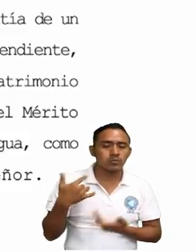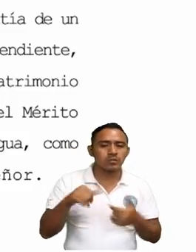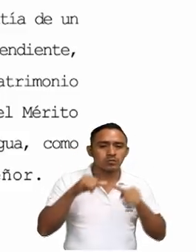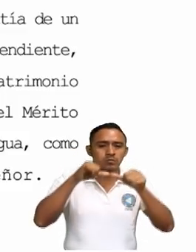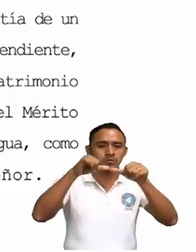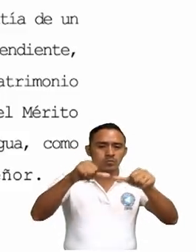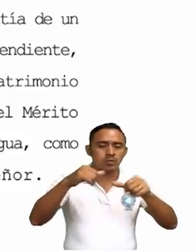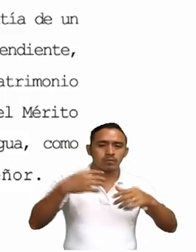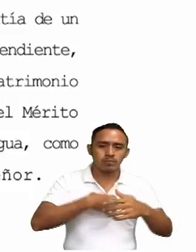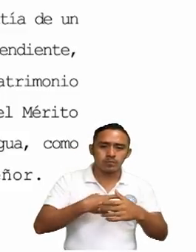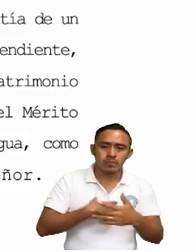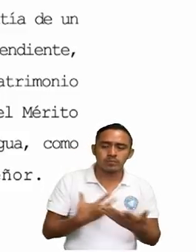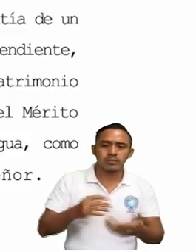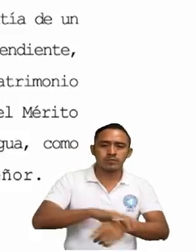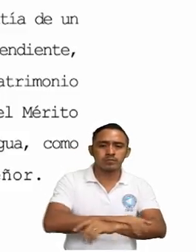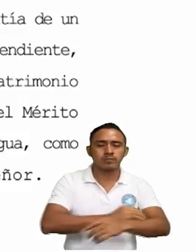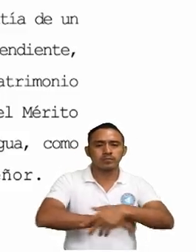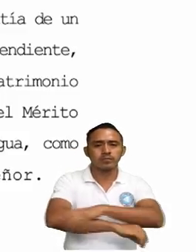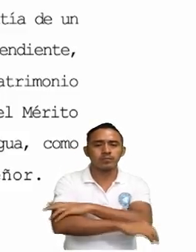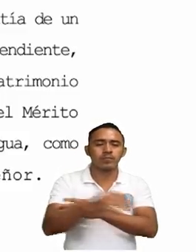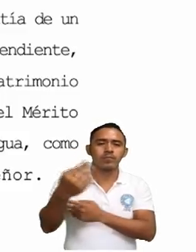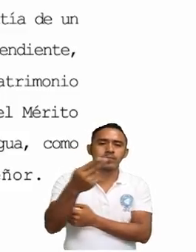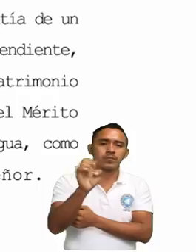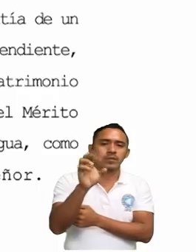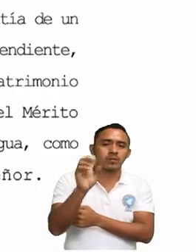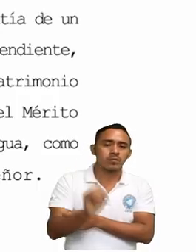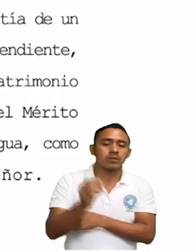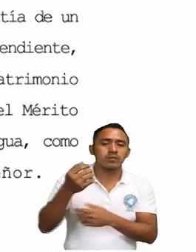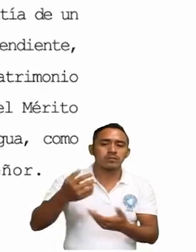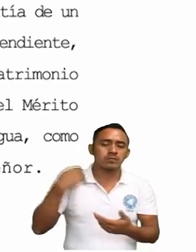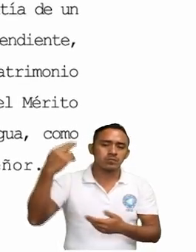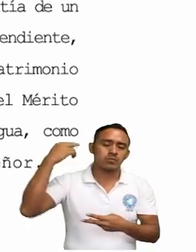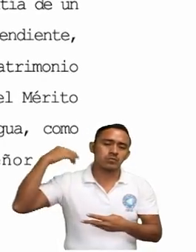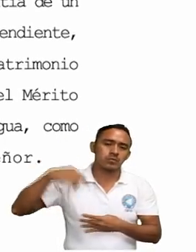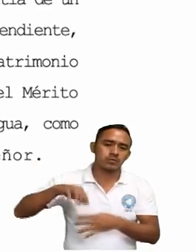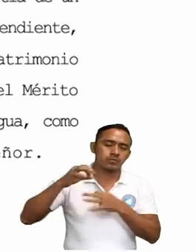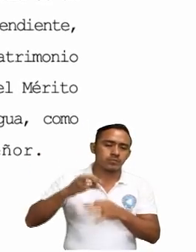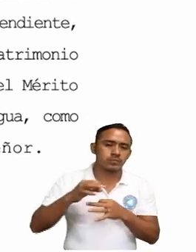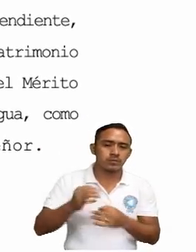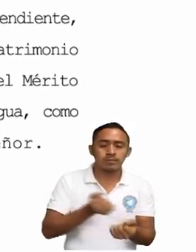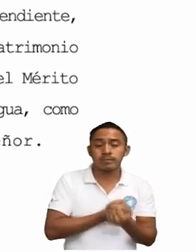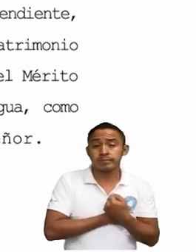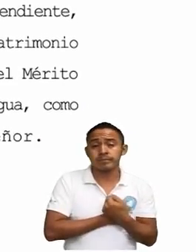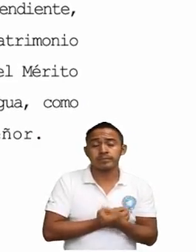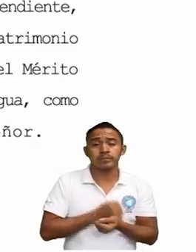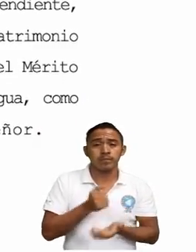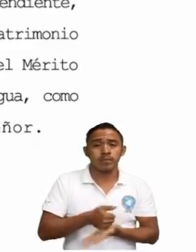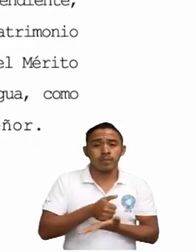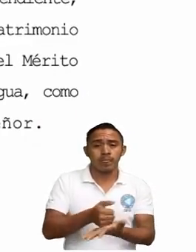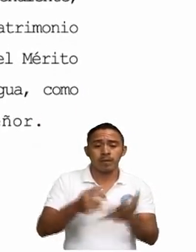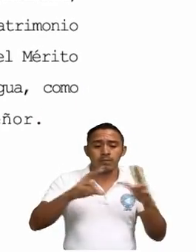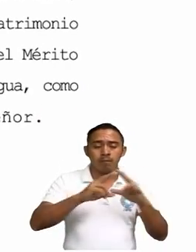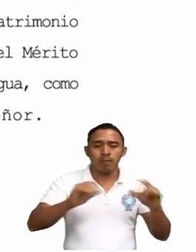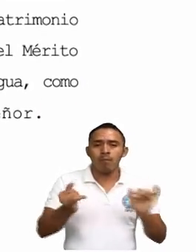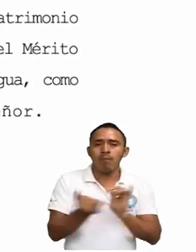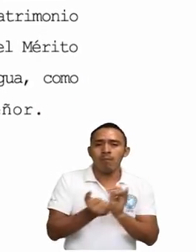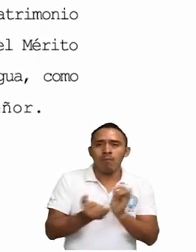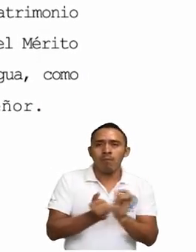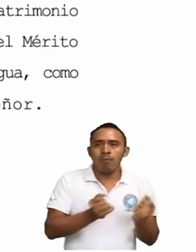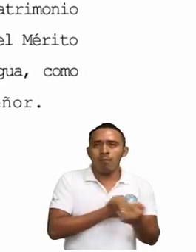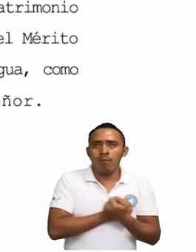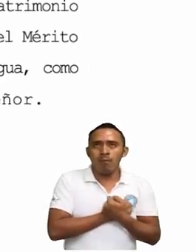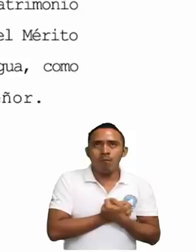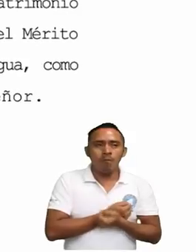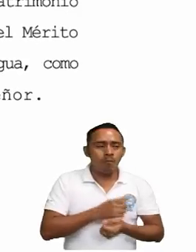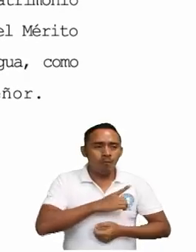con todo su patrimonio heroico, con su historia en alto y con el mérito y la gloria de amar y servir a Nicaragua, como amamos y servimos